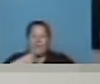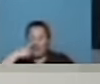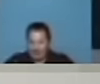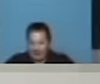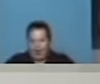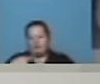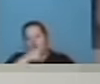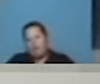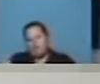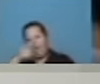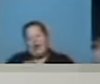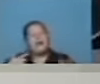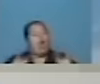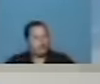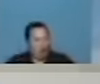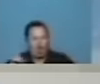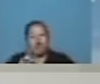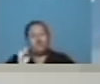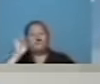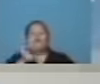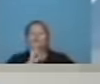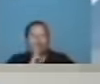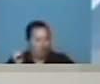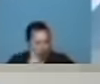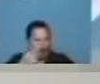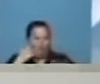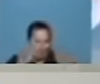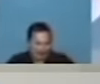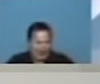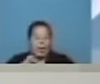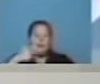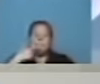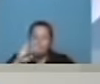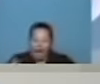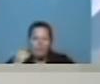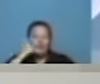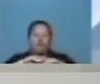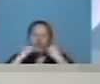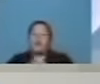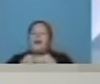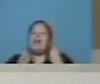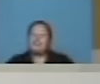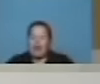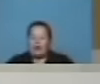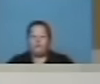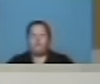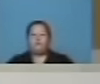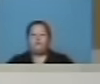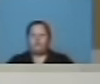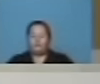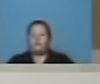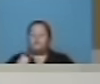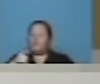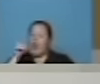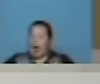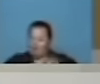definitivo lleva semanas, es normal, no es solamente en las de Tucumán. Sí. Como veremos, las PASO ya tienen los números. ¿Cómo quedaron, Ale? A ver, vamos a reiterar para la